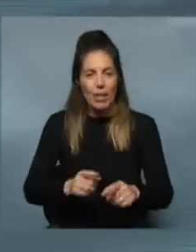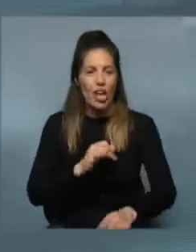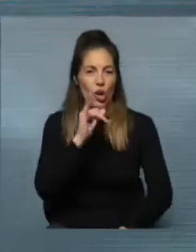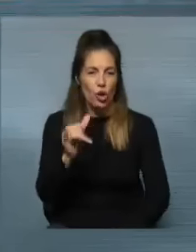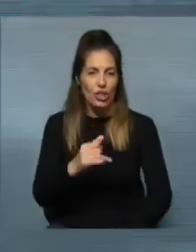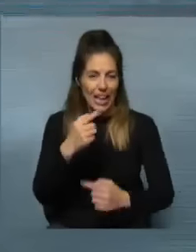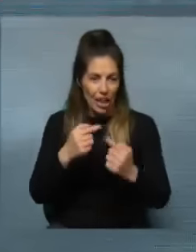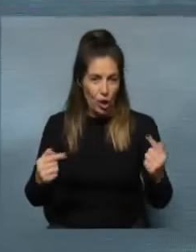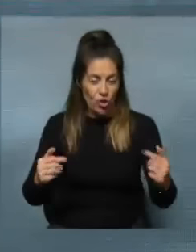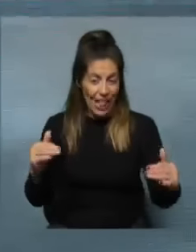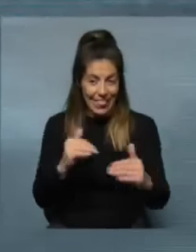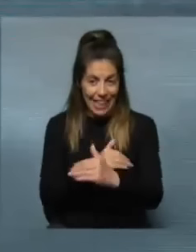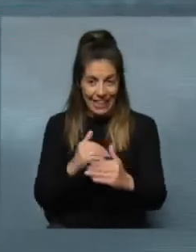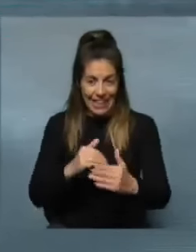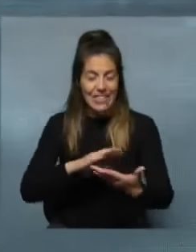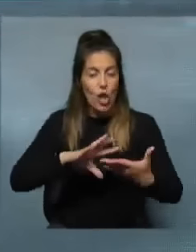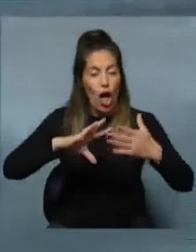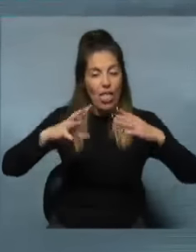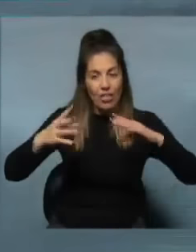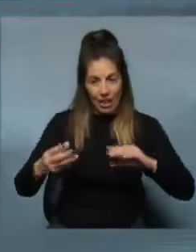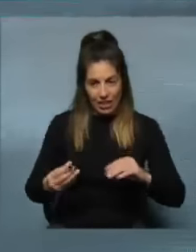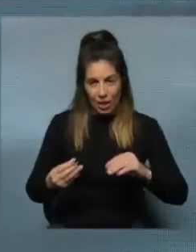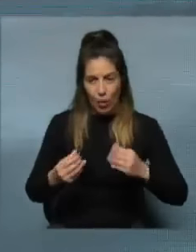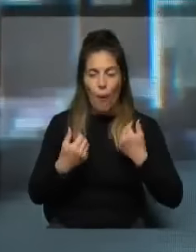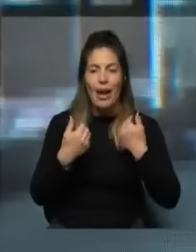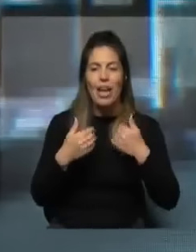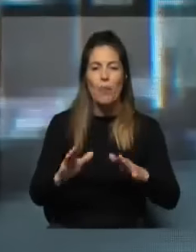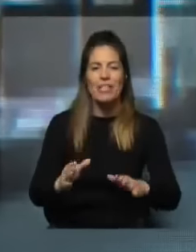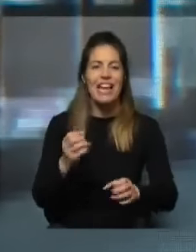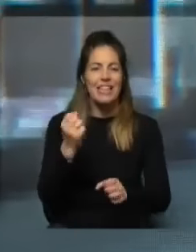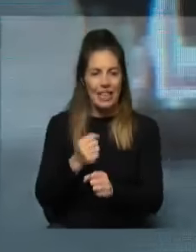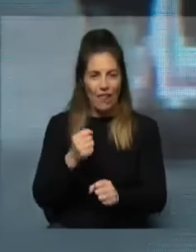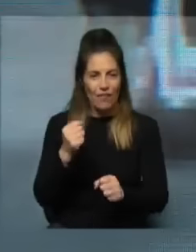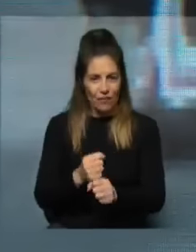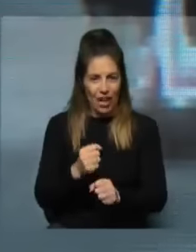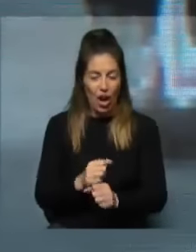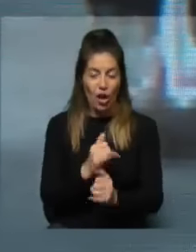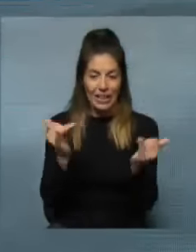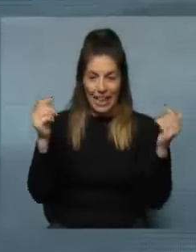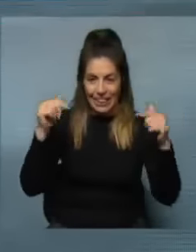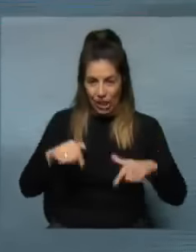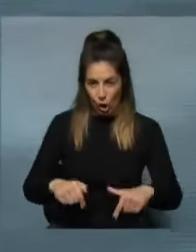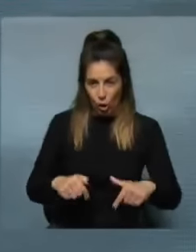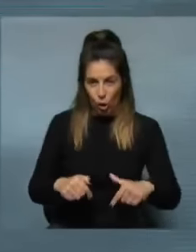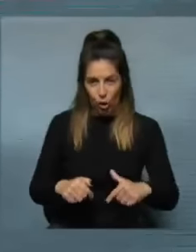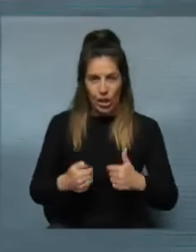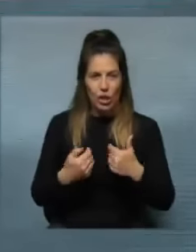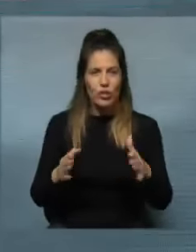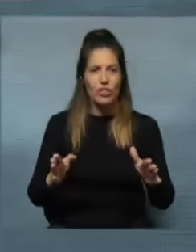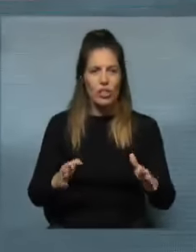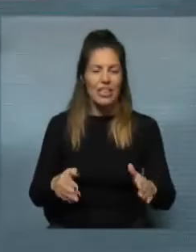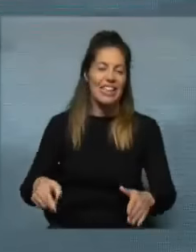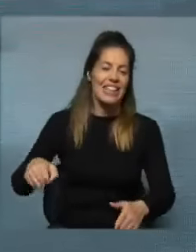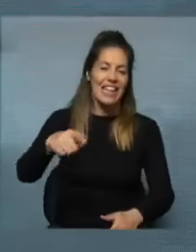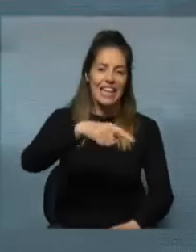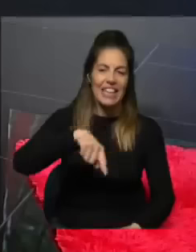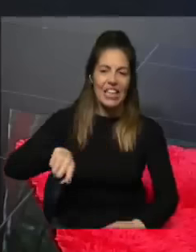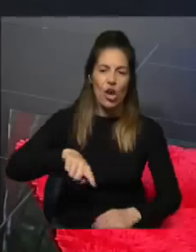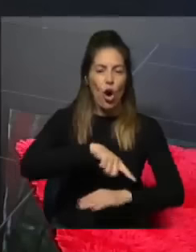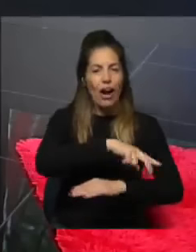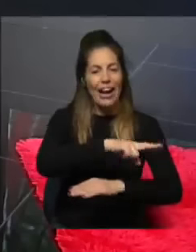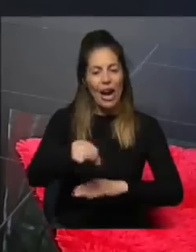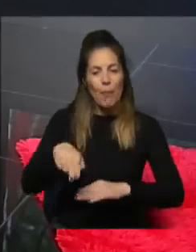algunas cositas de tránsito adaptativo. Van a comenzar trabajos en el día de hoy de ampliación de la dársena de giro en la Rambla y Pagola,